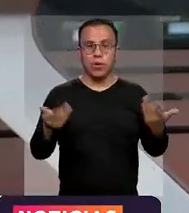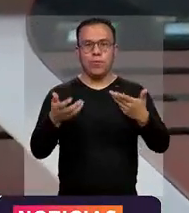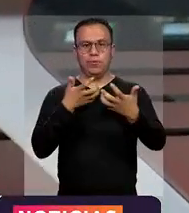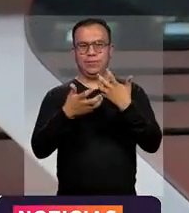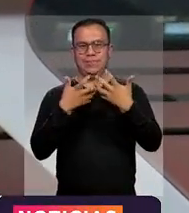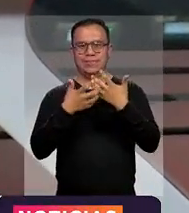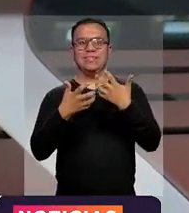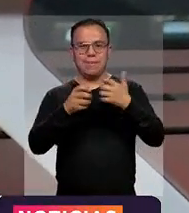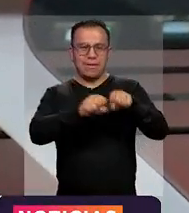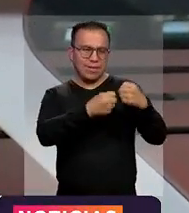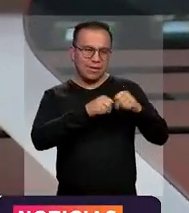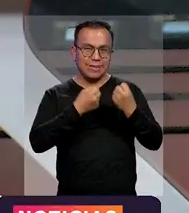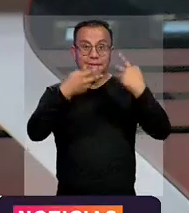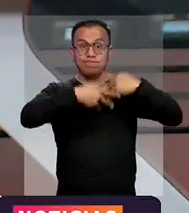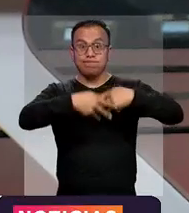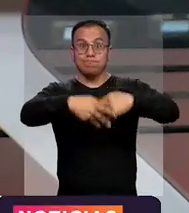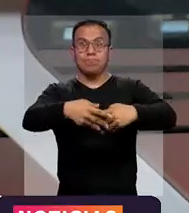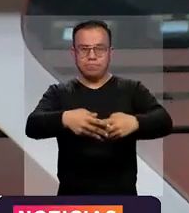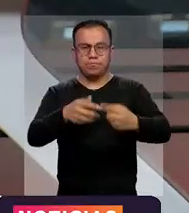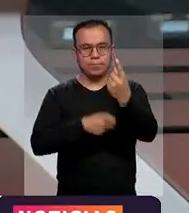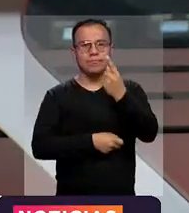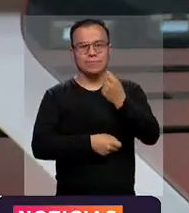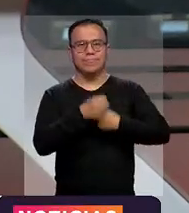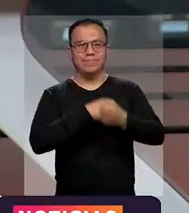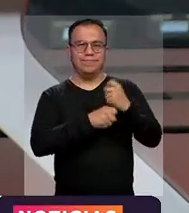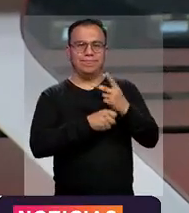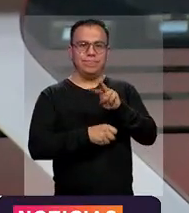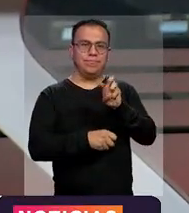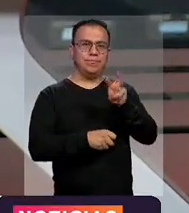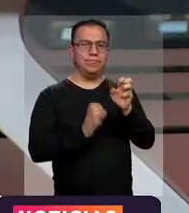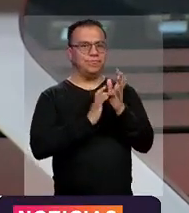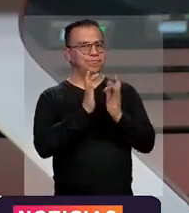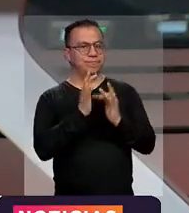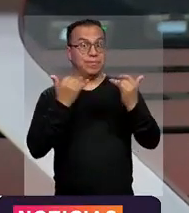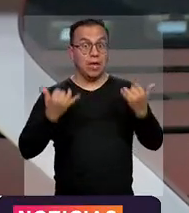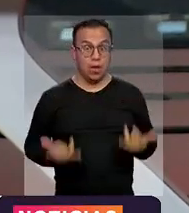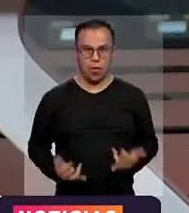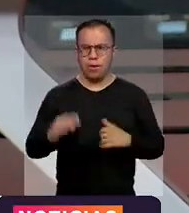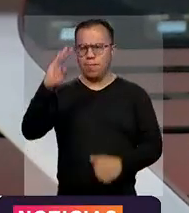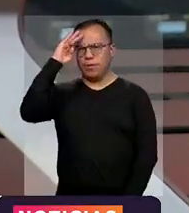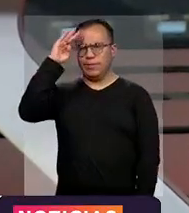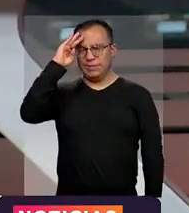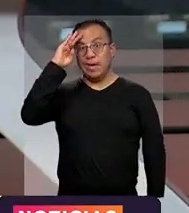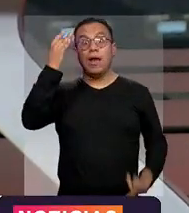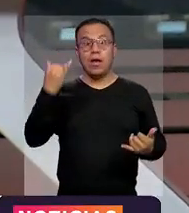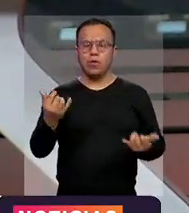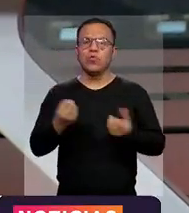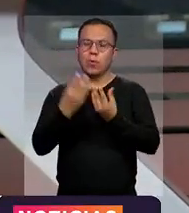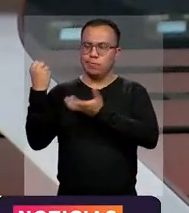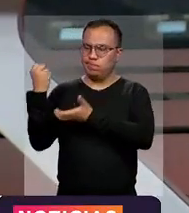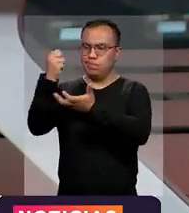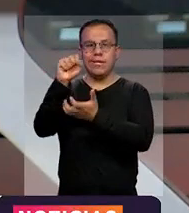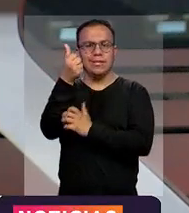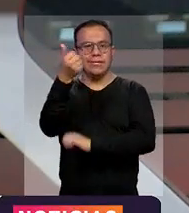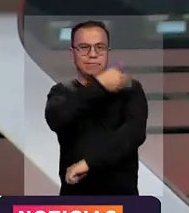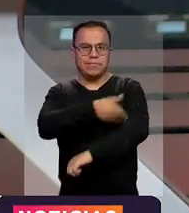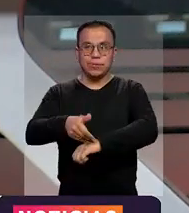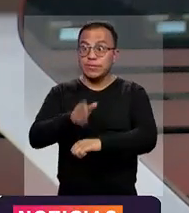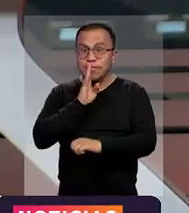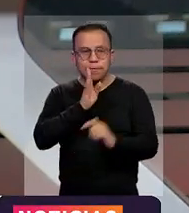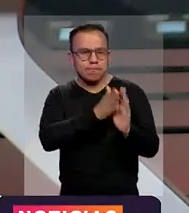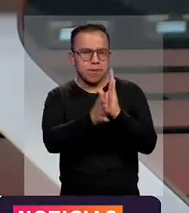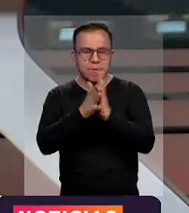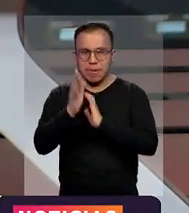sistema Transmilenio y las movilizaciones del pasado 28 de abril. La policía ofrece hasta 10 millones de pesos para quien